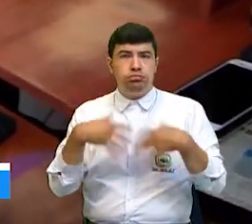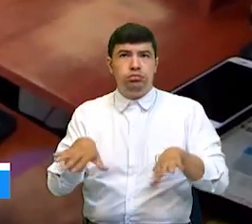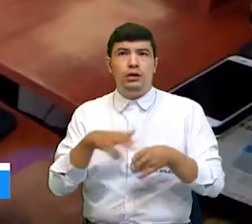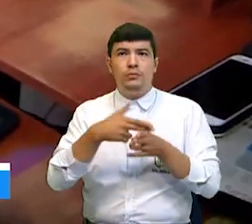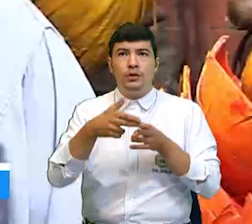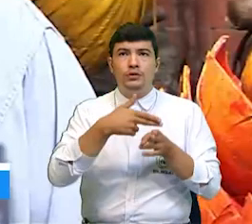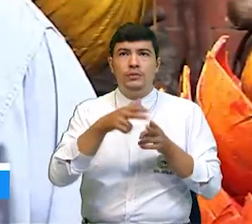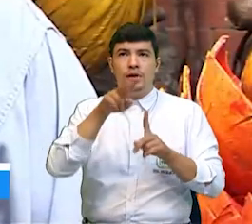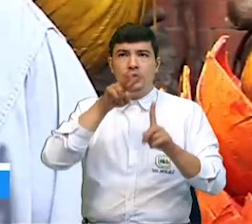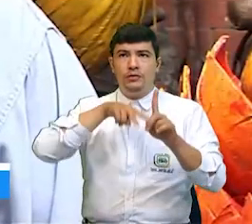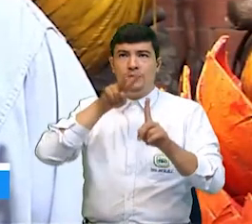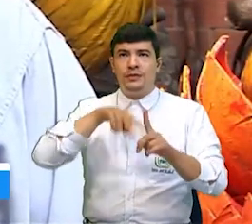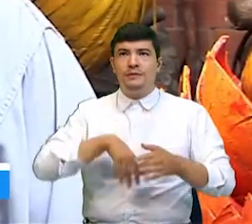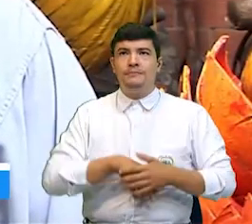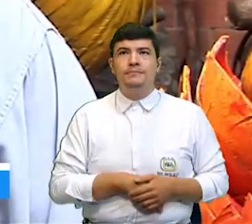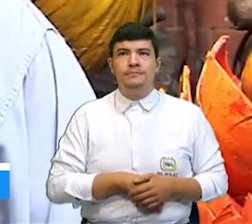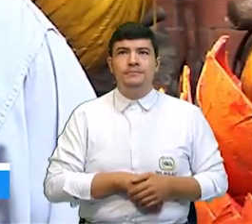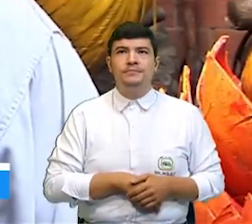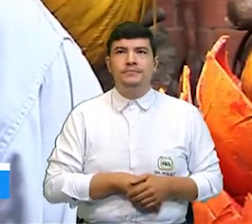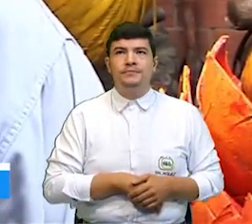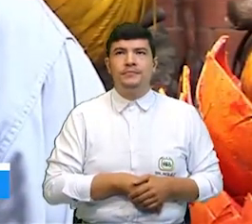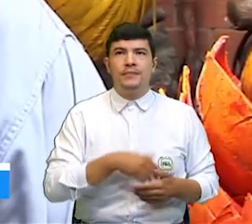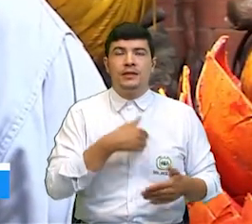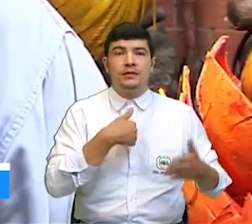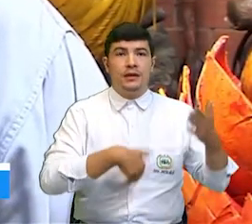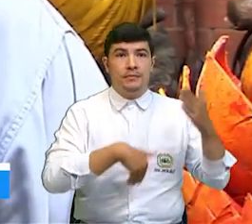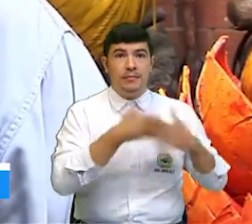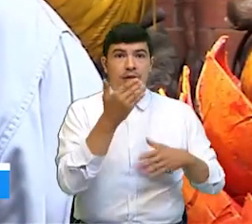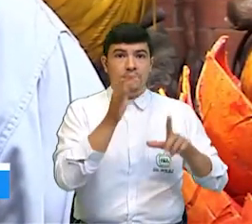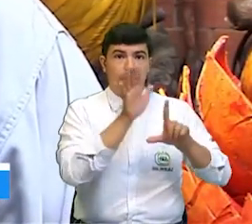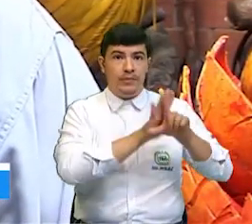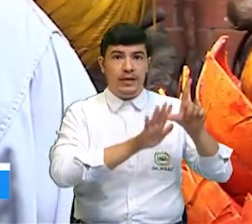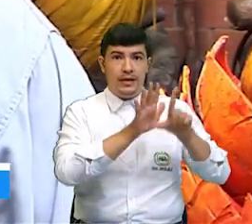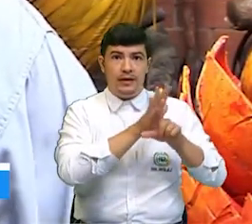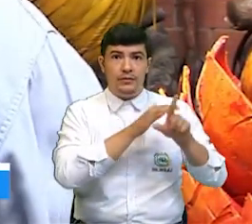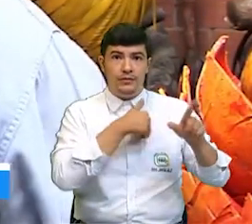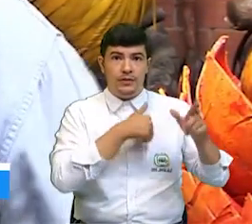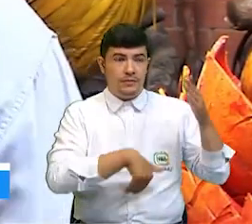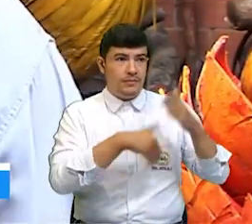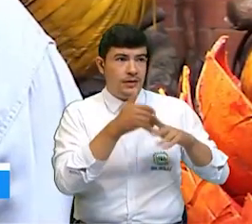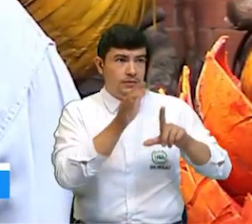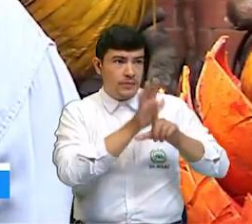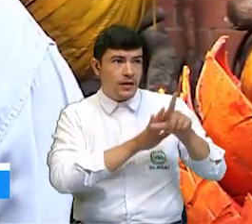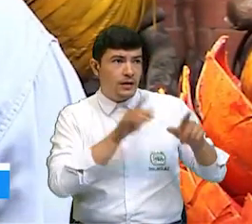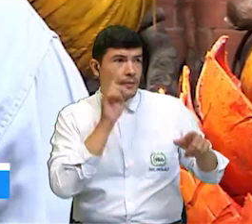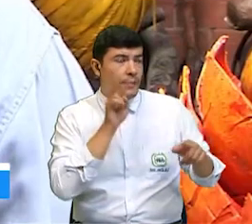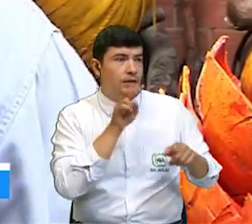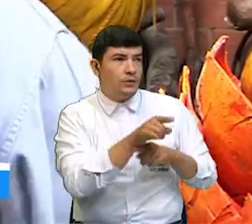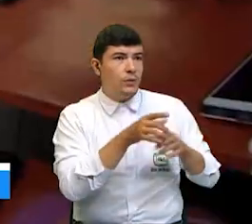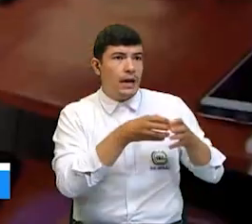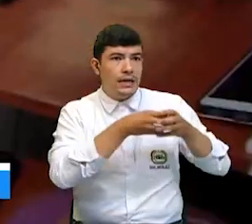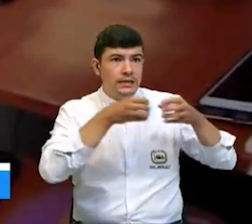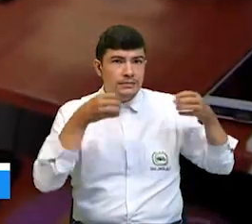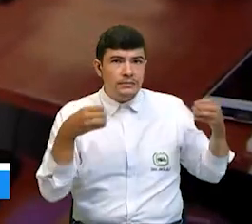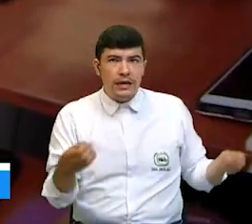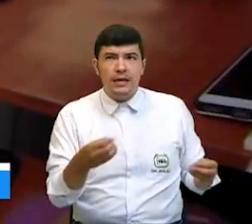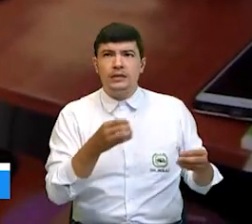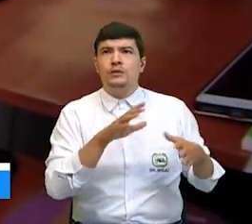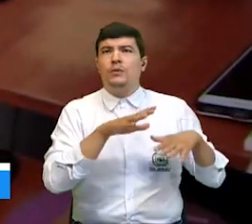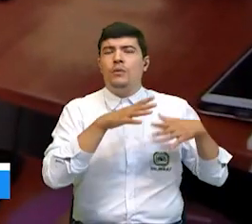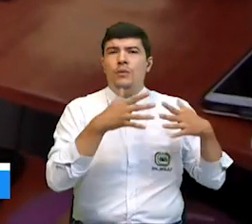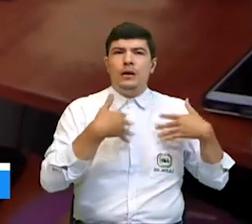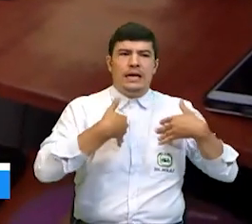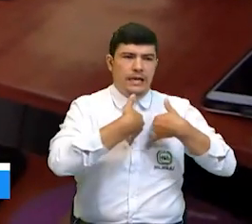2 meses después. Inicia después mirando en un video, comienzo a mirar pues la especie, documentales de la